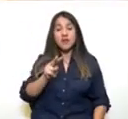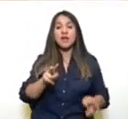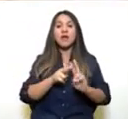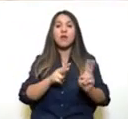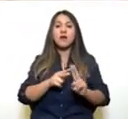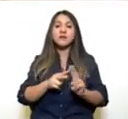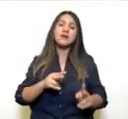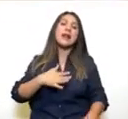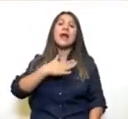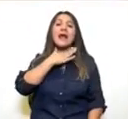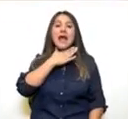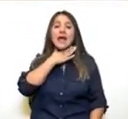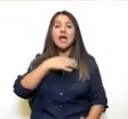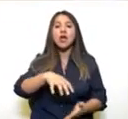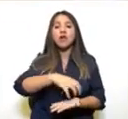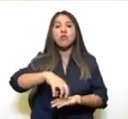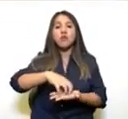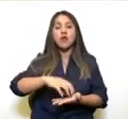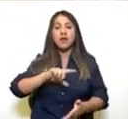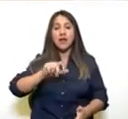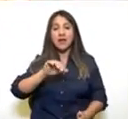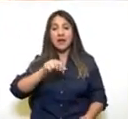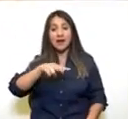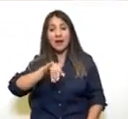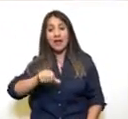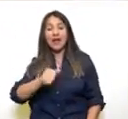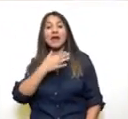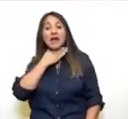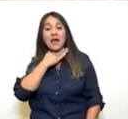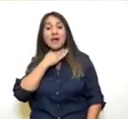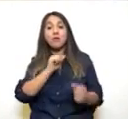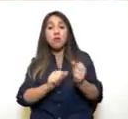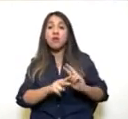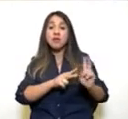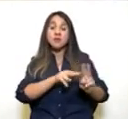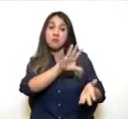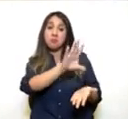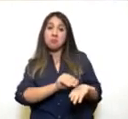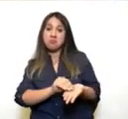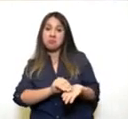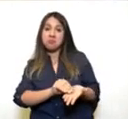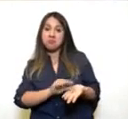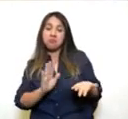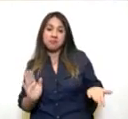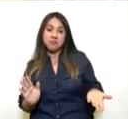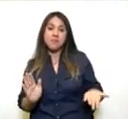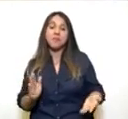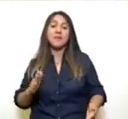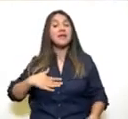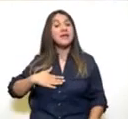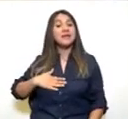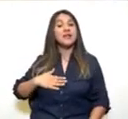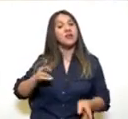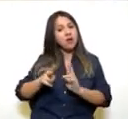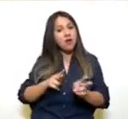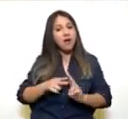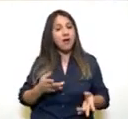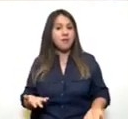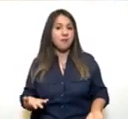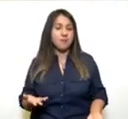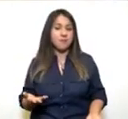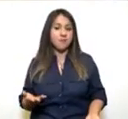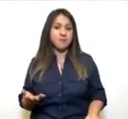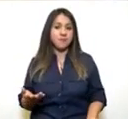granja y se podía hacer y yo dije quiero que lo hagamos